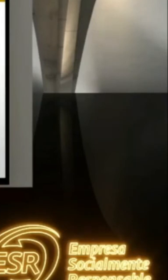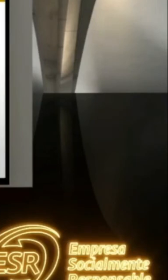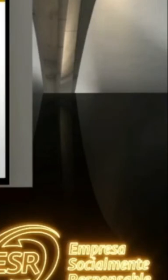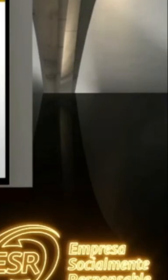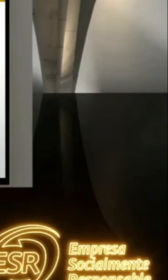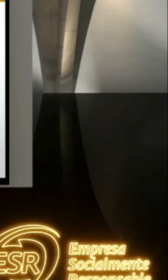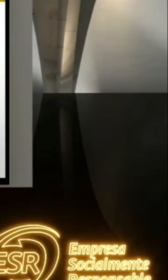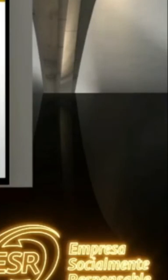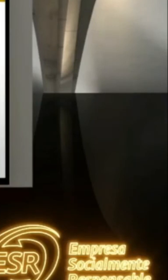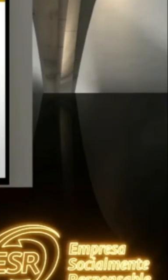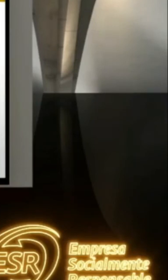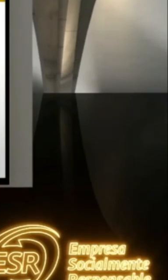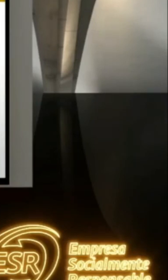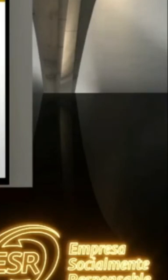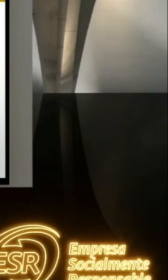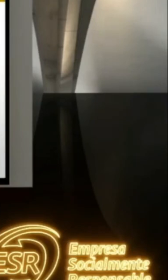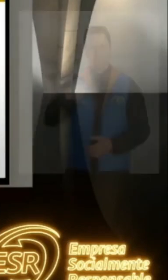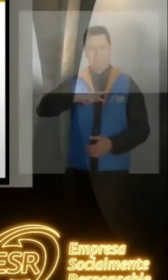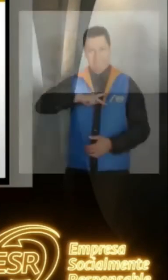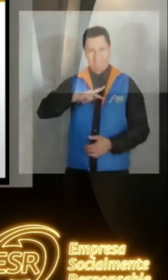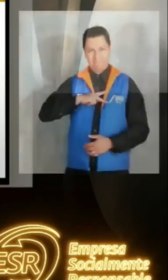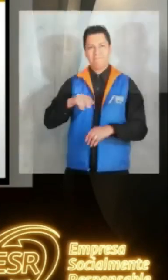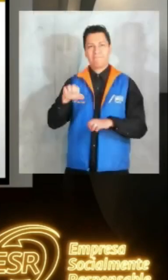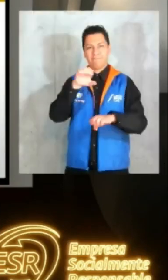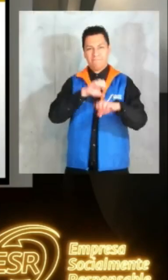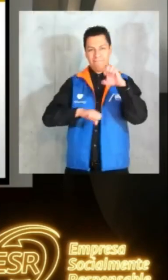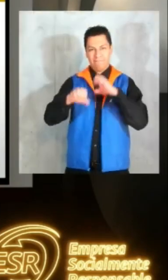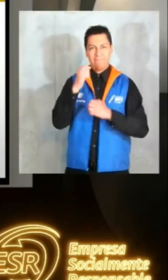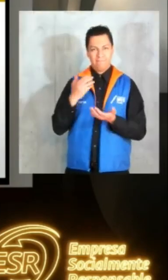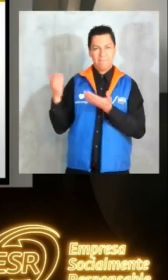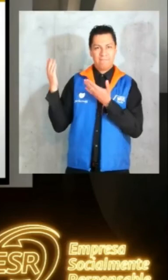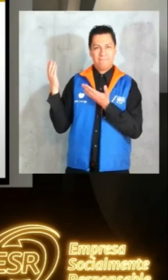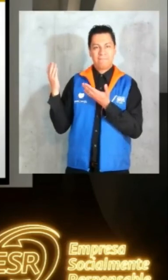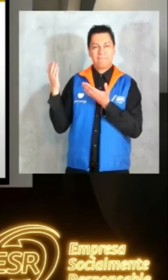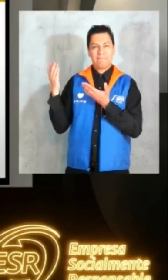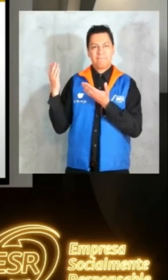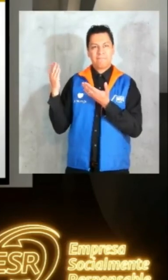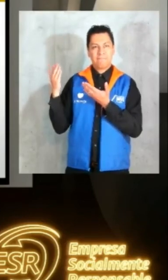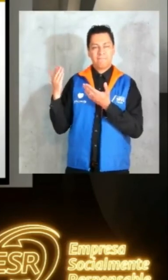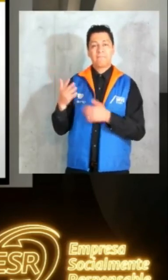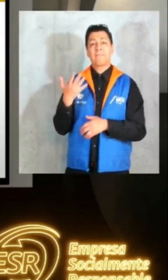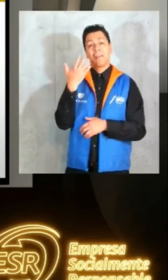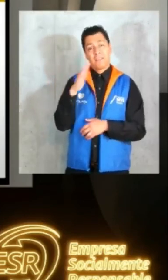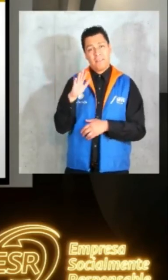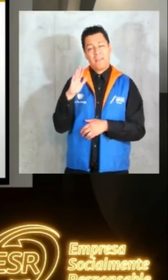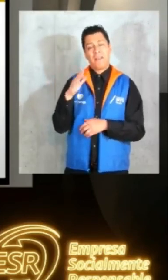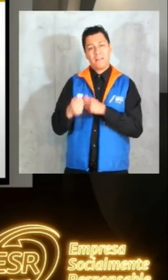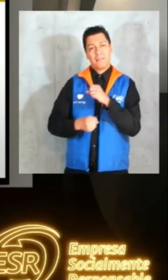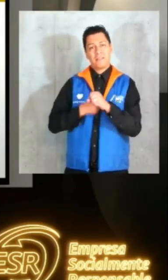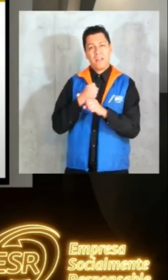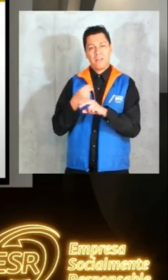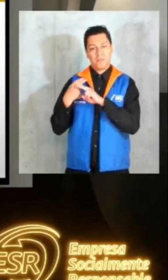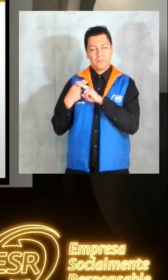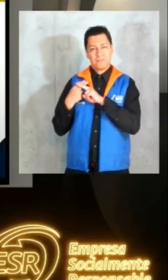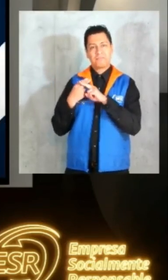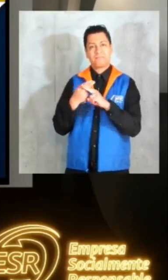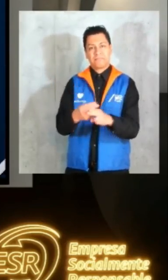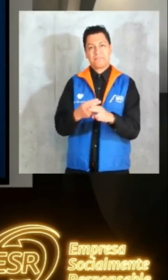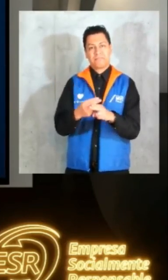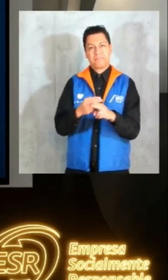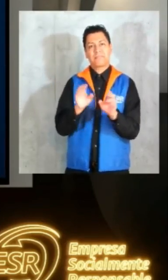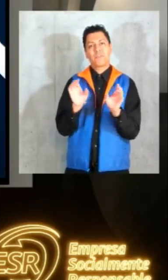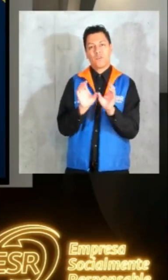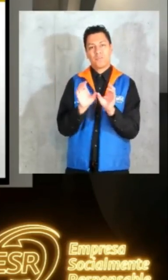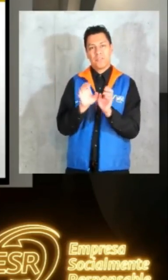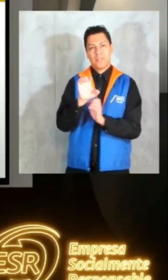Hola, mi nombre es Hipólito Álvarez, soy de la empresa Agroindustrias Tombell. Llevamos 10 años siendo empresa socialmente